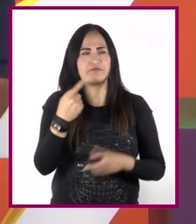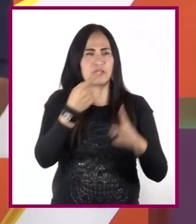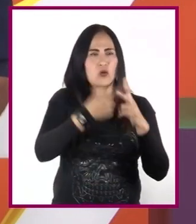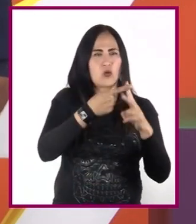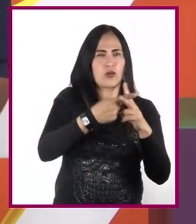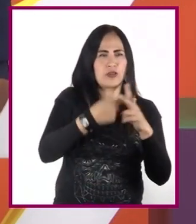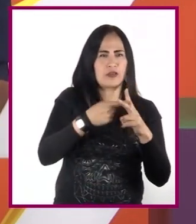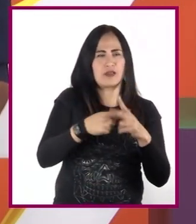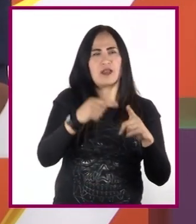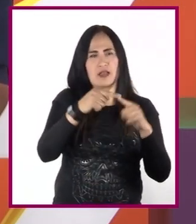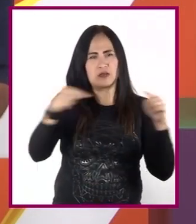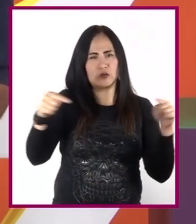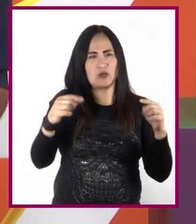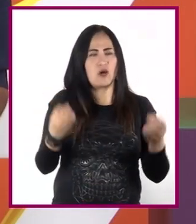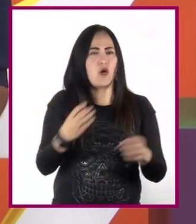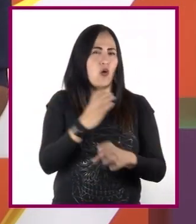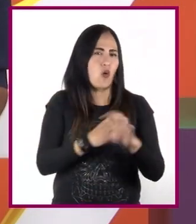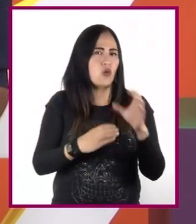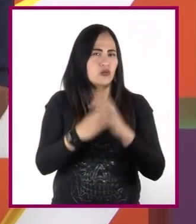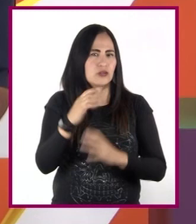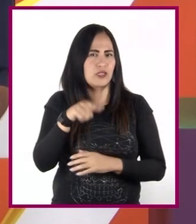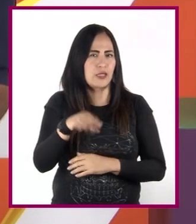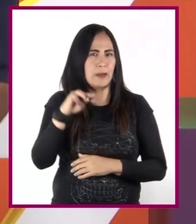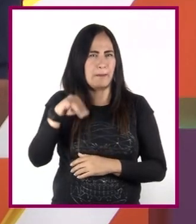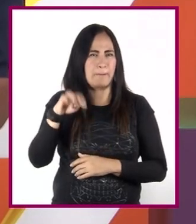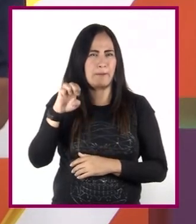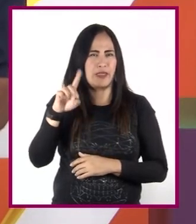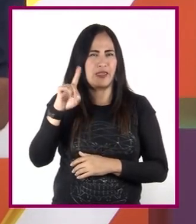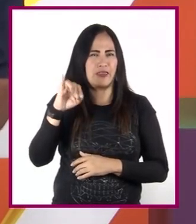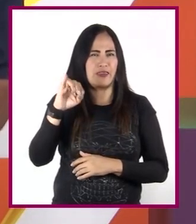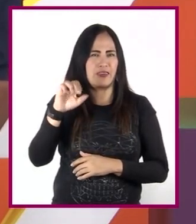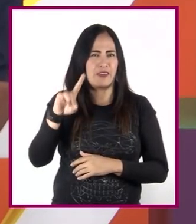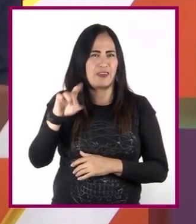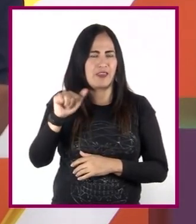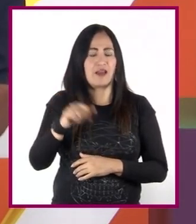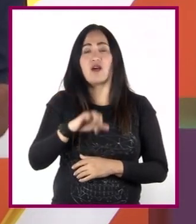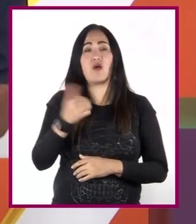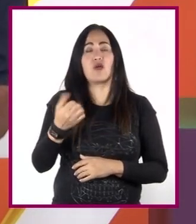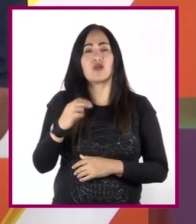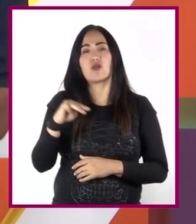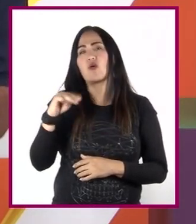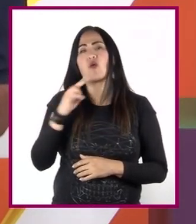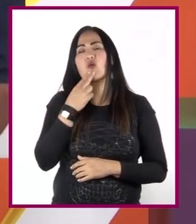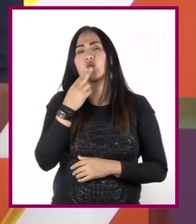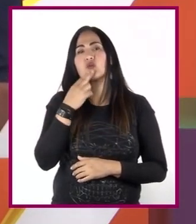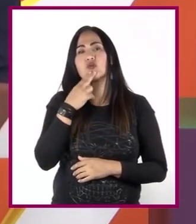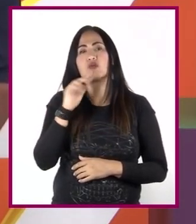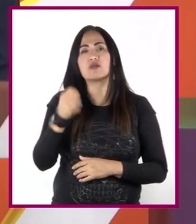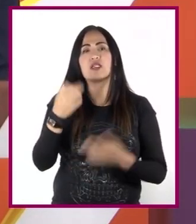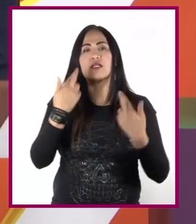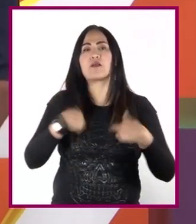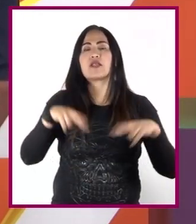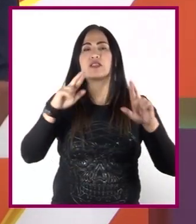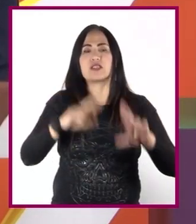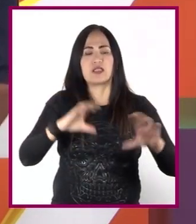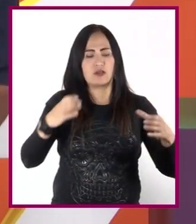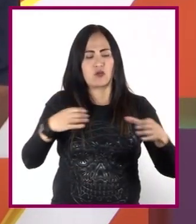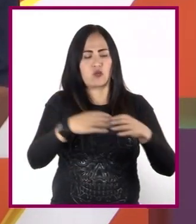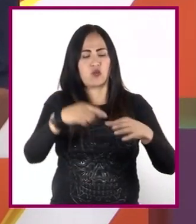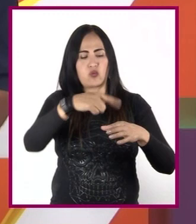real del objeto. Y el último uso que vimos de la media es como representante de un conjunto de